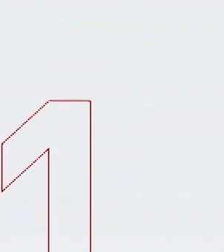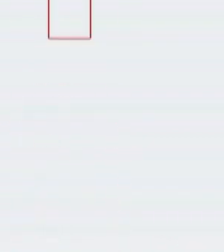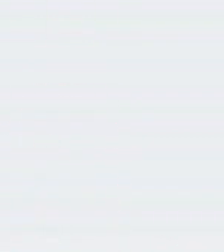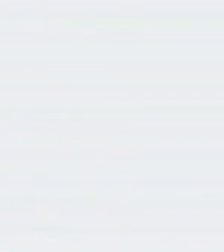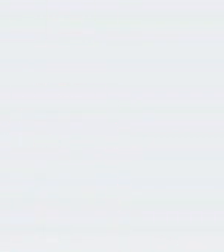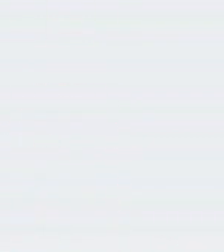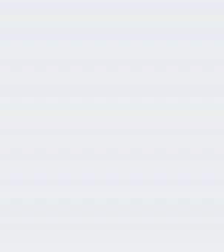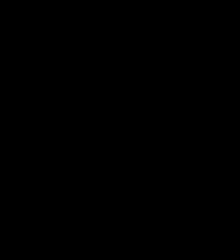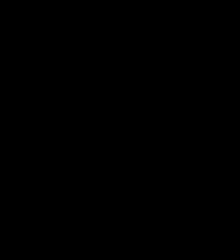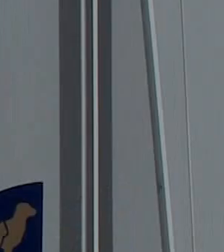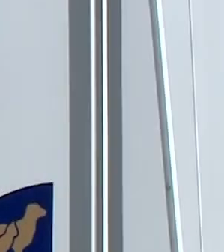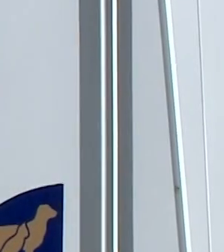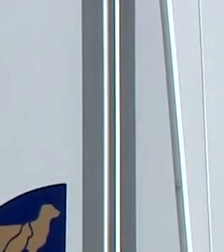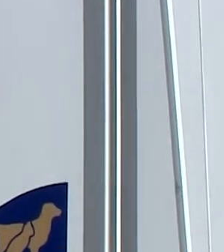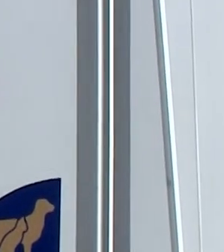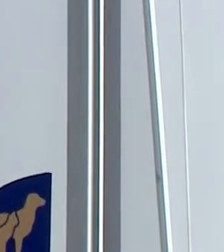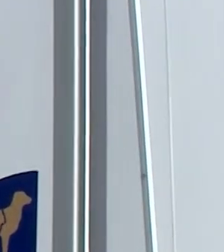great.